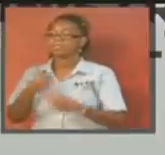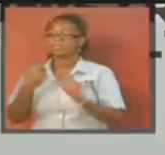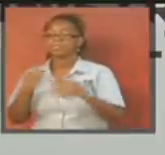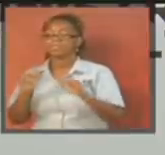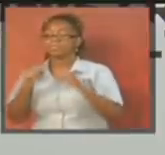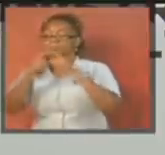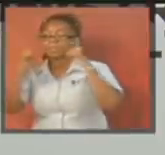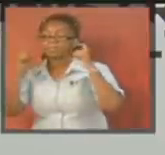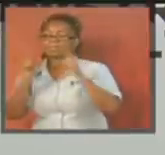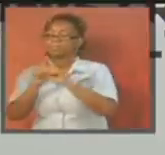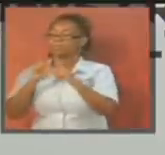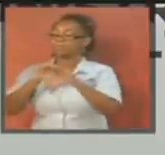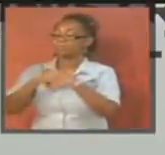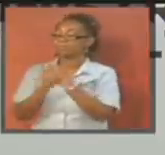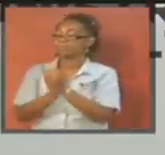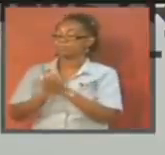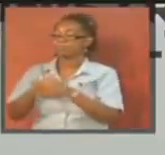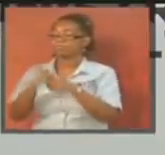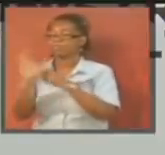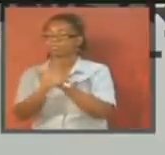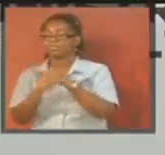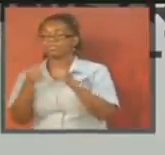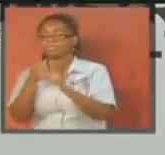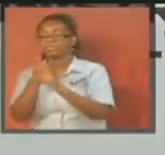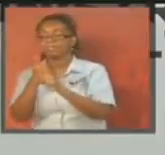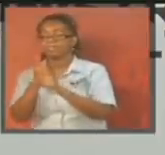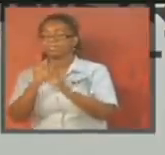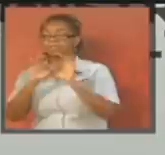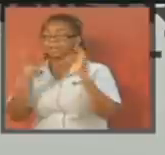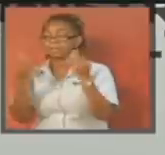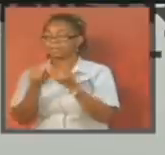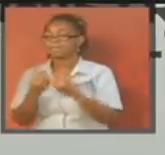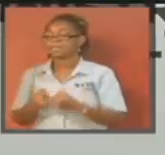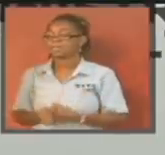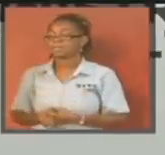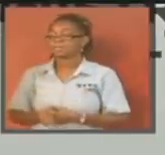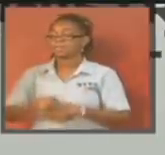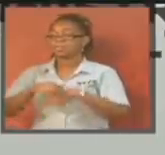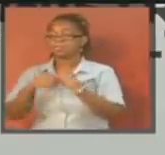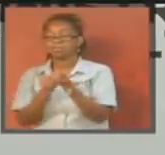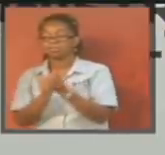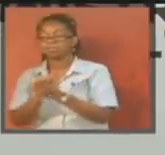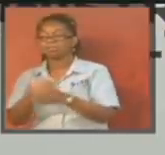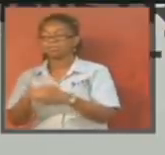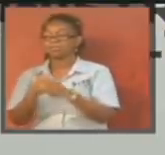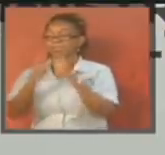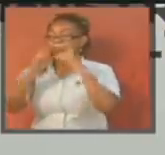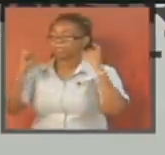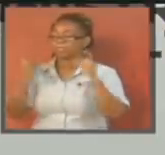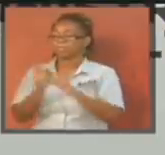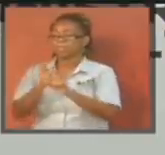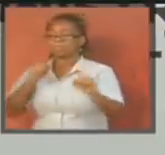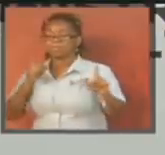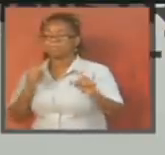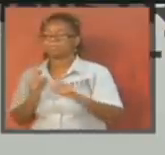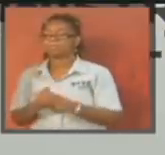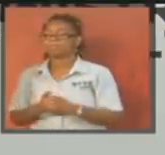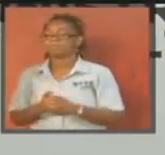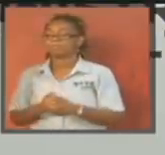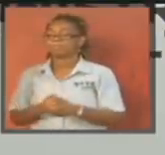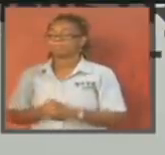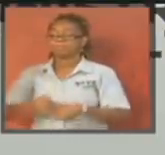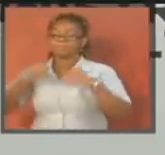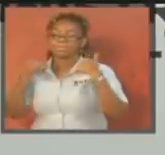to continue to protect yourself and your loved ones. Wash your hands, watch your distance, and wear a mask. Have a good